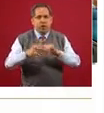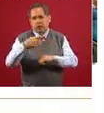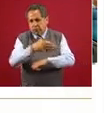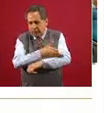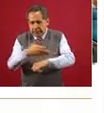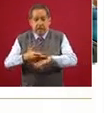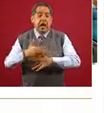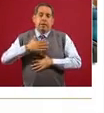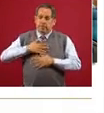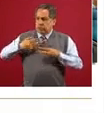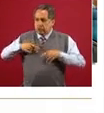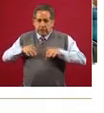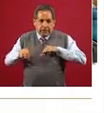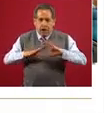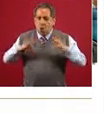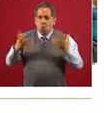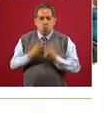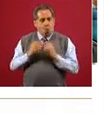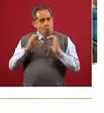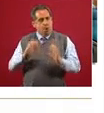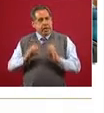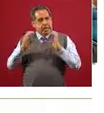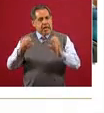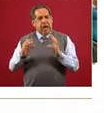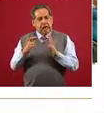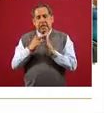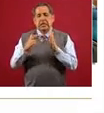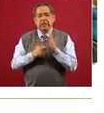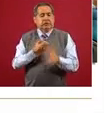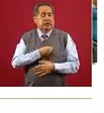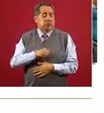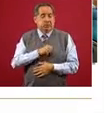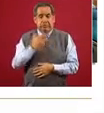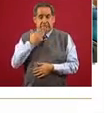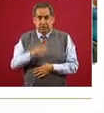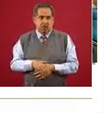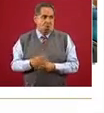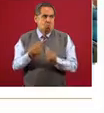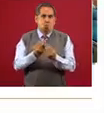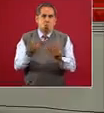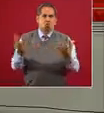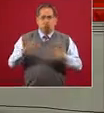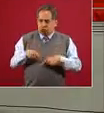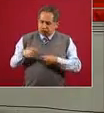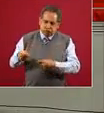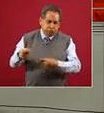personal. Así que este operativo pues es muy amplio. Adelante.